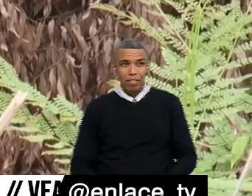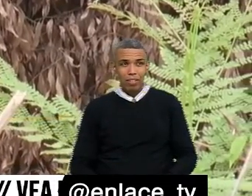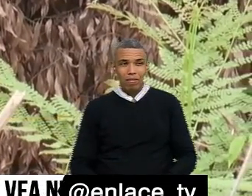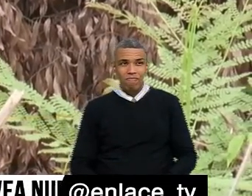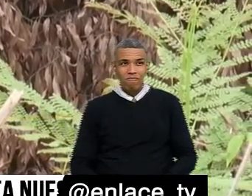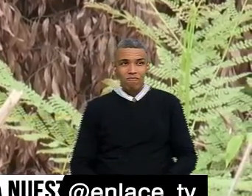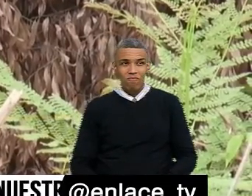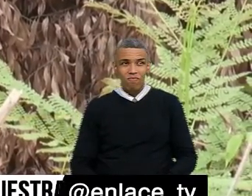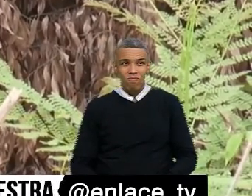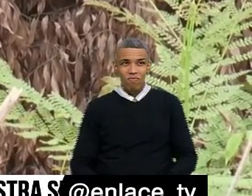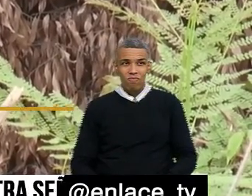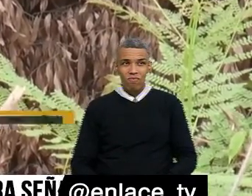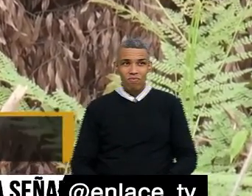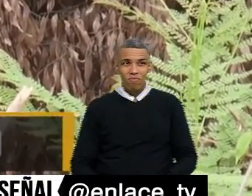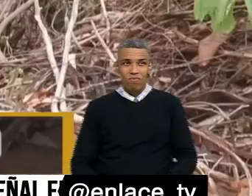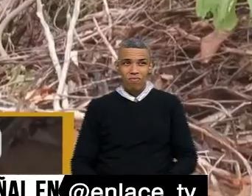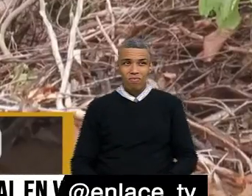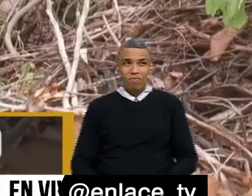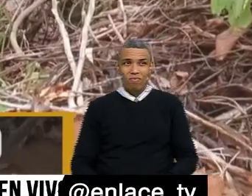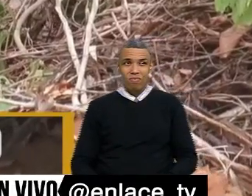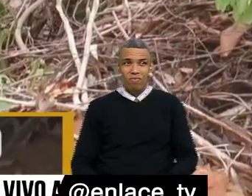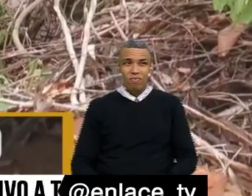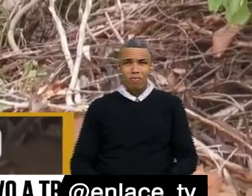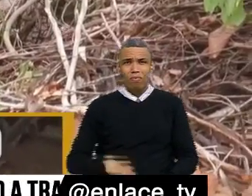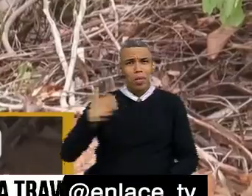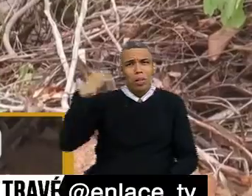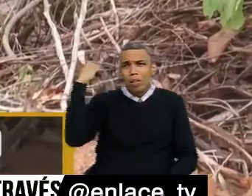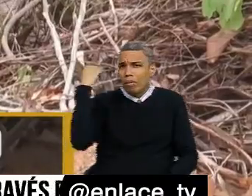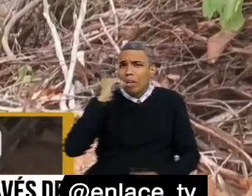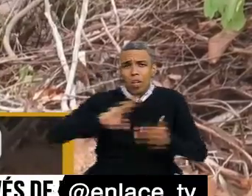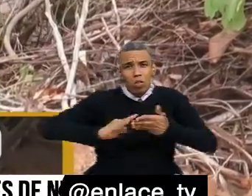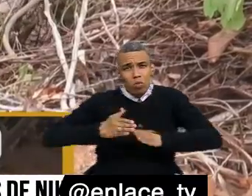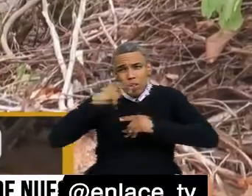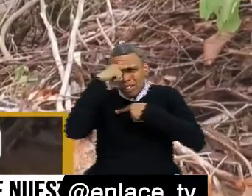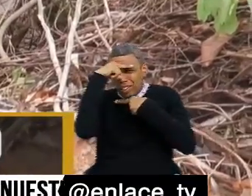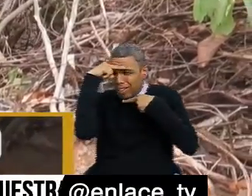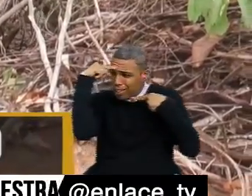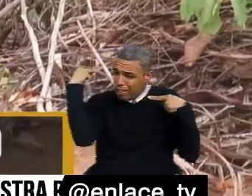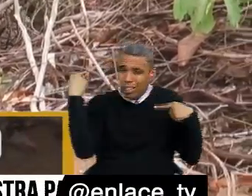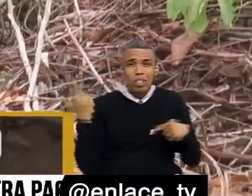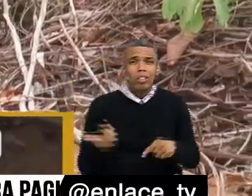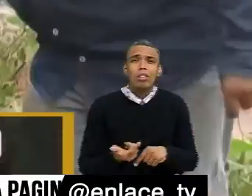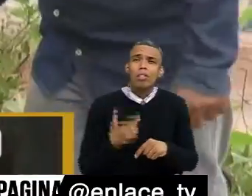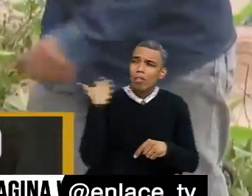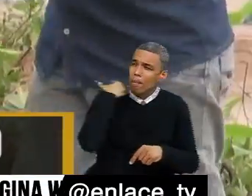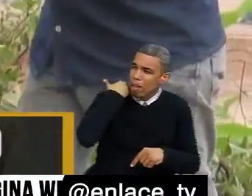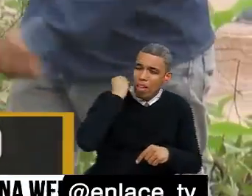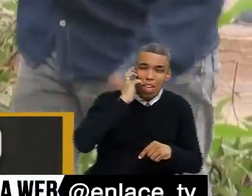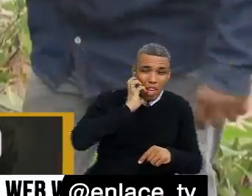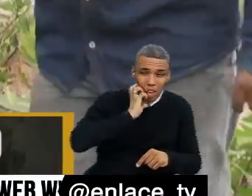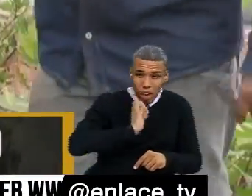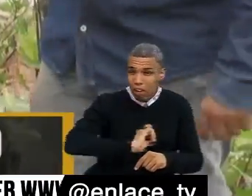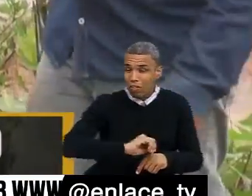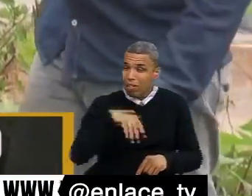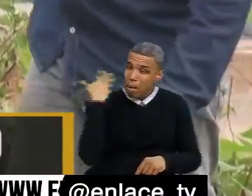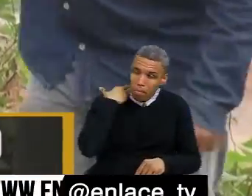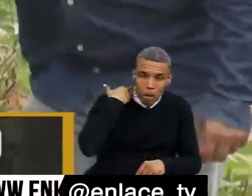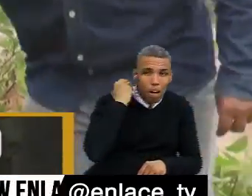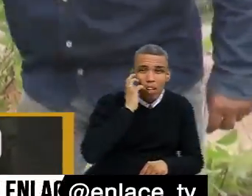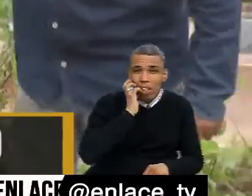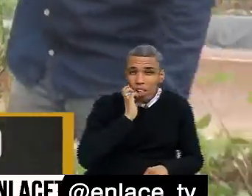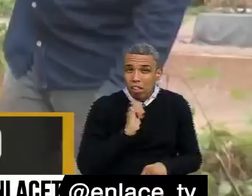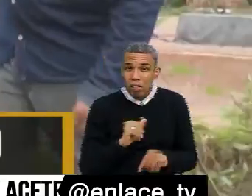donde en menos de una semana la comunidad denunció 6 hurtos. Líderes aseguraron que la maleza y las malas condiciones del carreteable